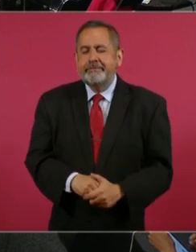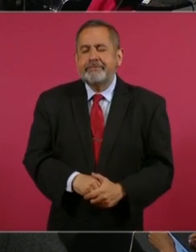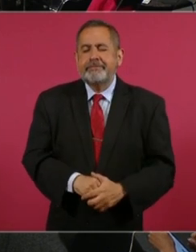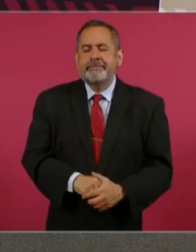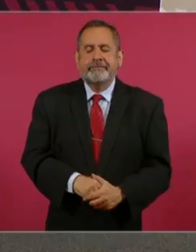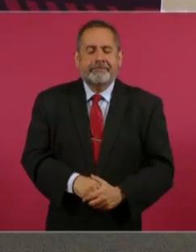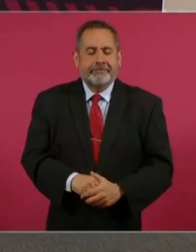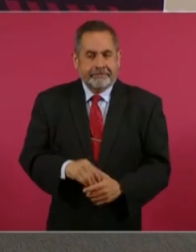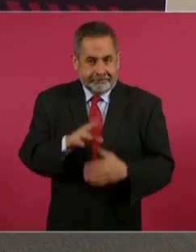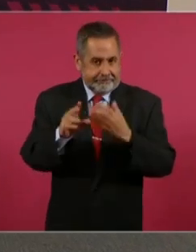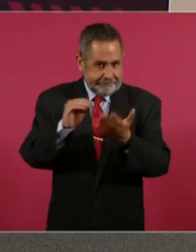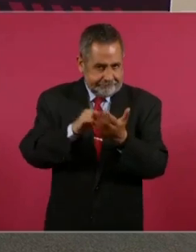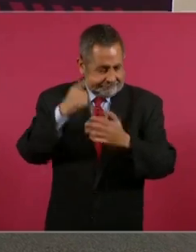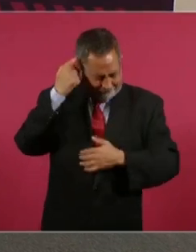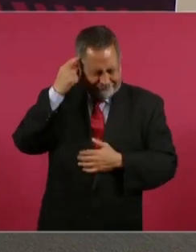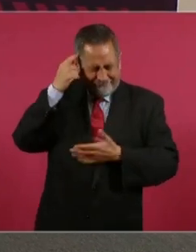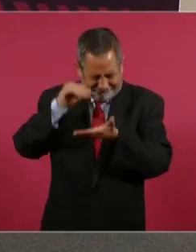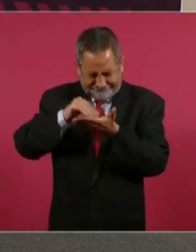que todavía